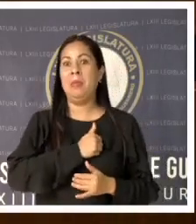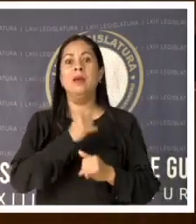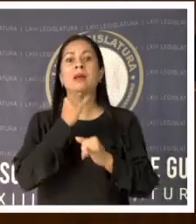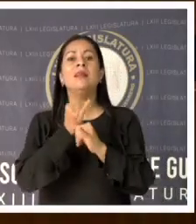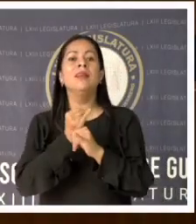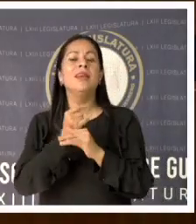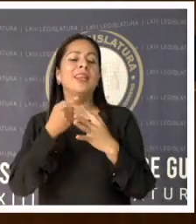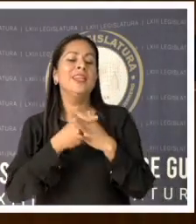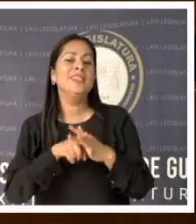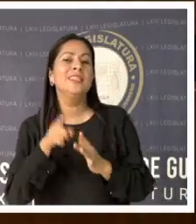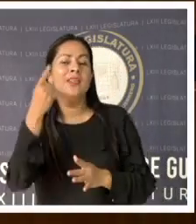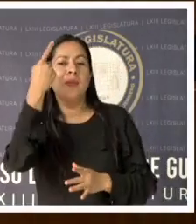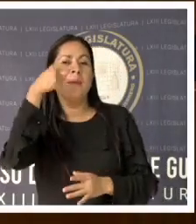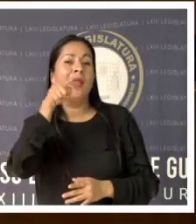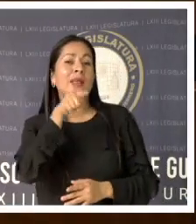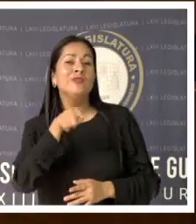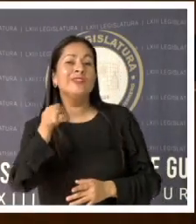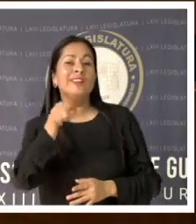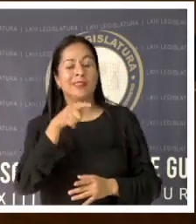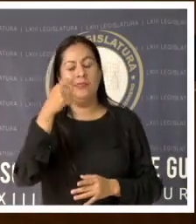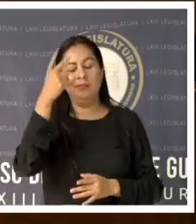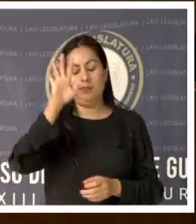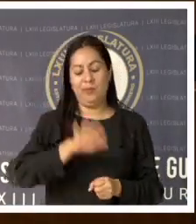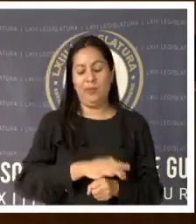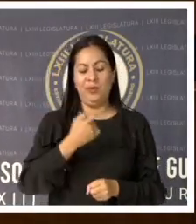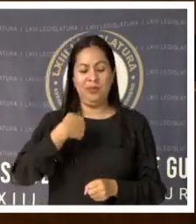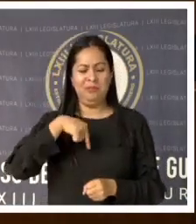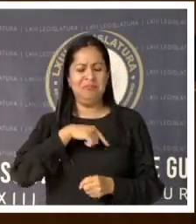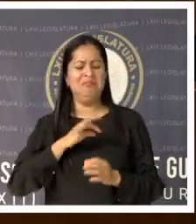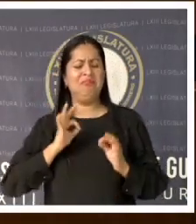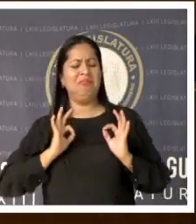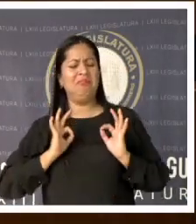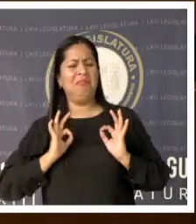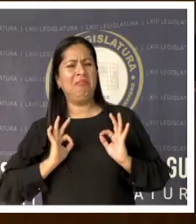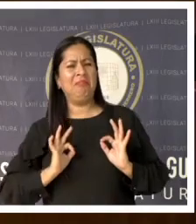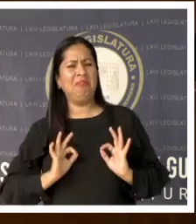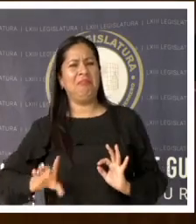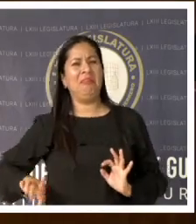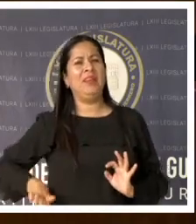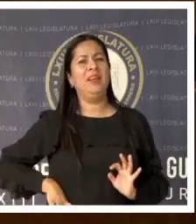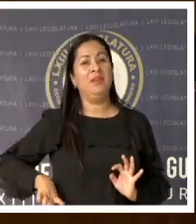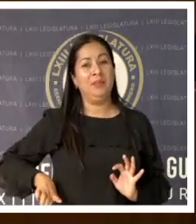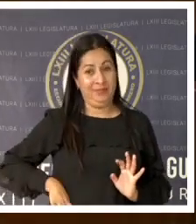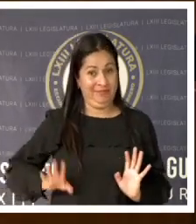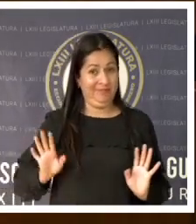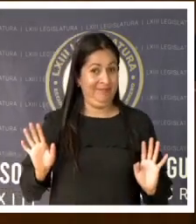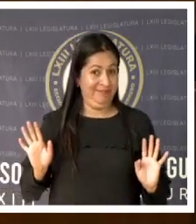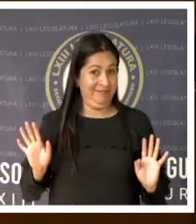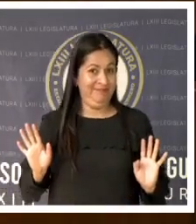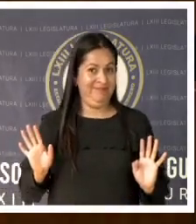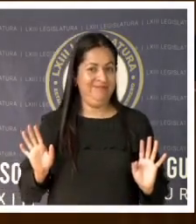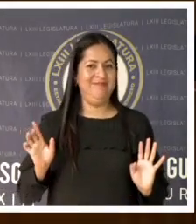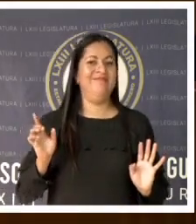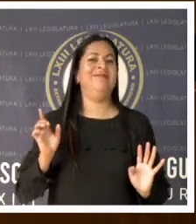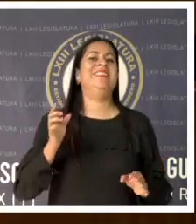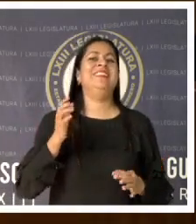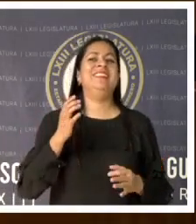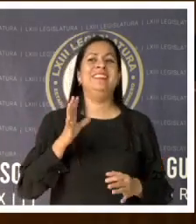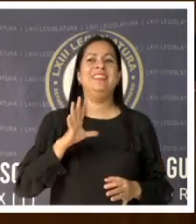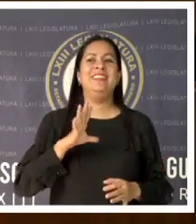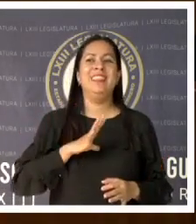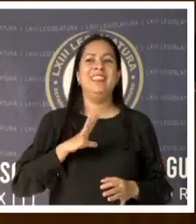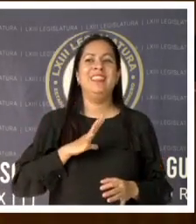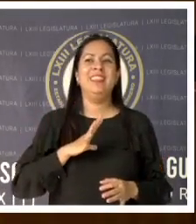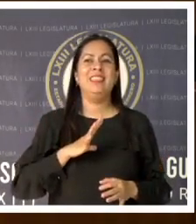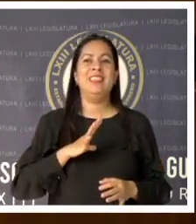empezado para ustedes porque nosotros estamos tranquilamente gobernando sale Entonces tenemos mucho de dónde